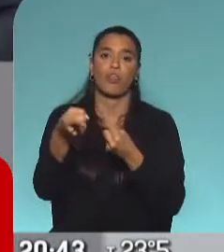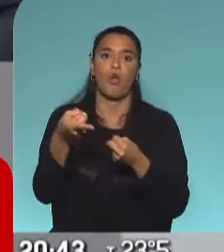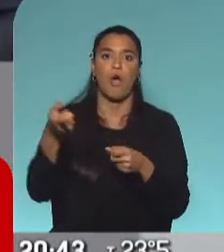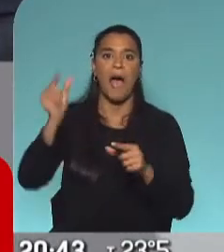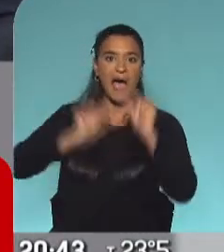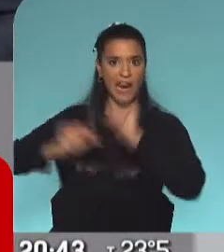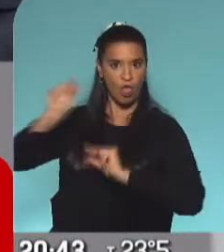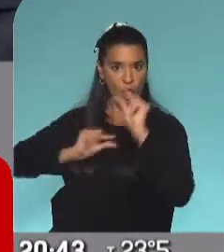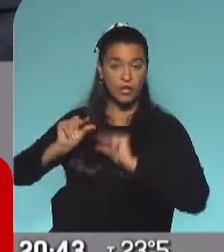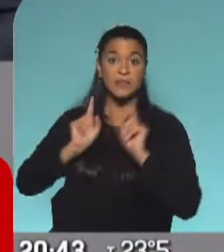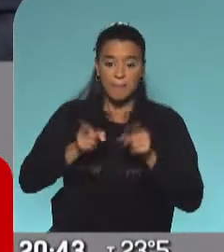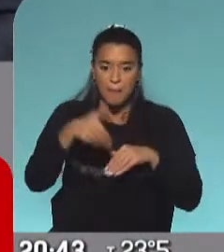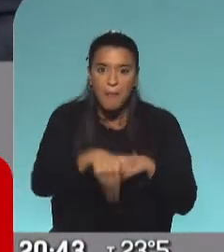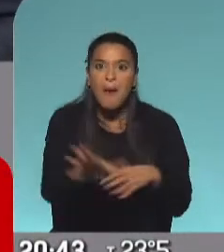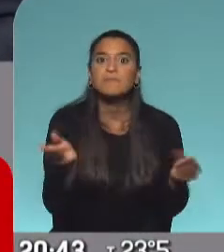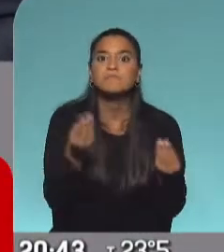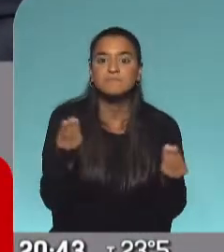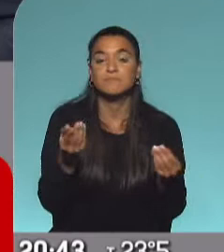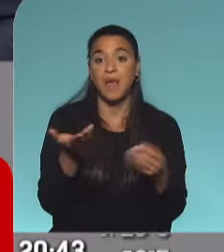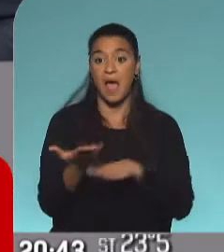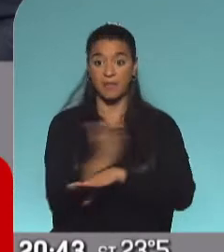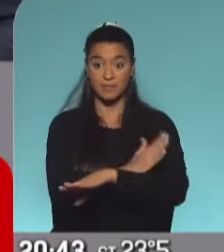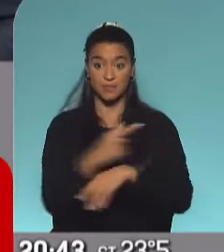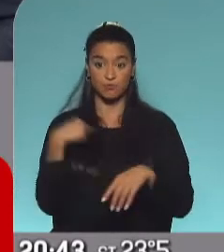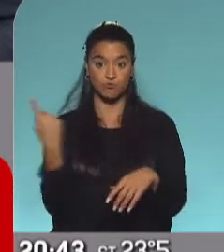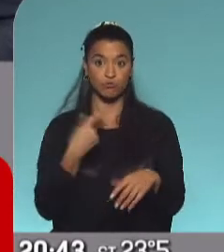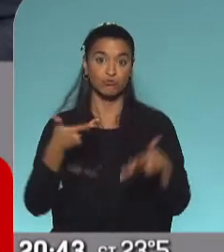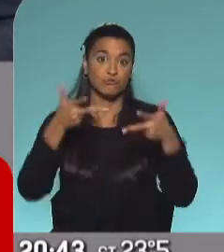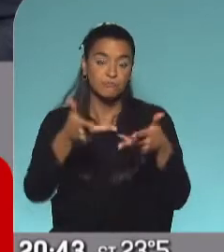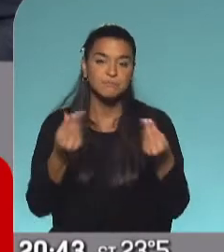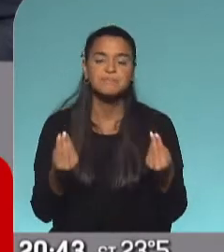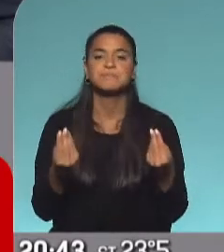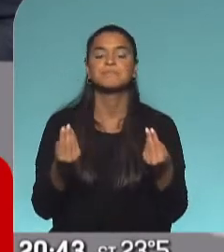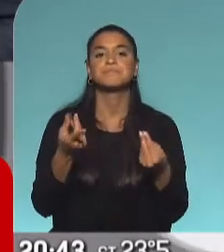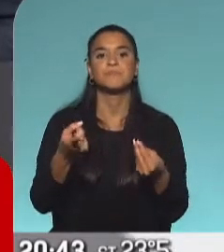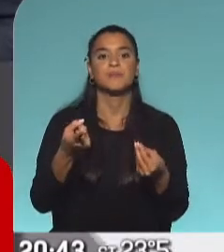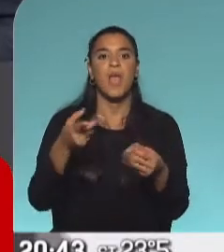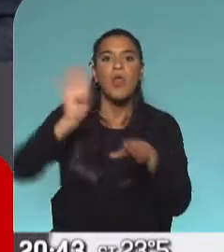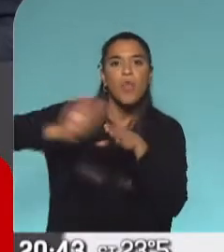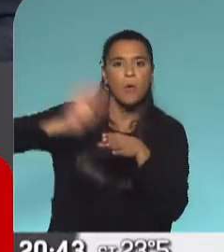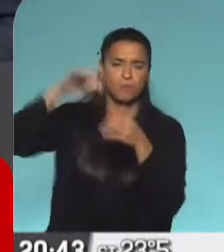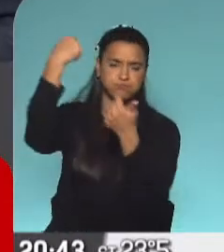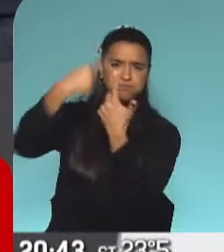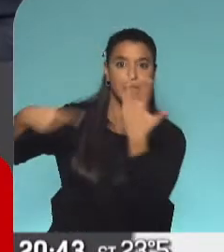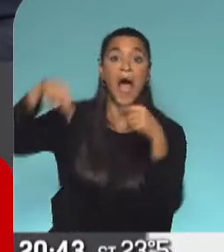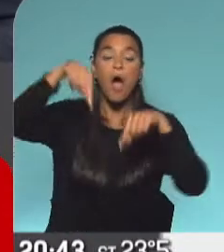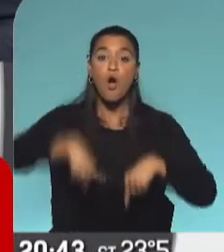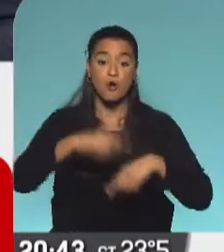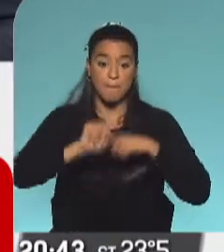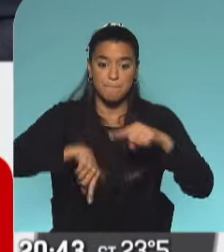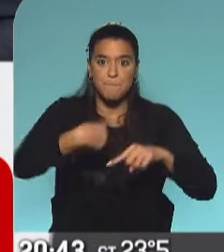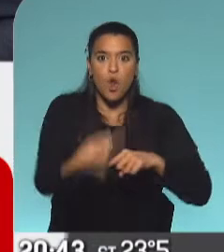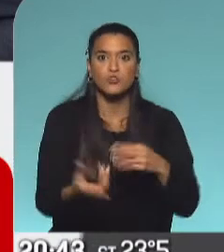internacionales, y con lo que viene, porque recién veíamos que esta deuda pluriforme, heterogénea, ahora tendrá como siguiente